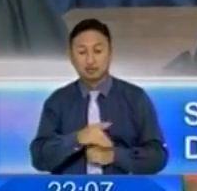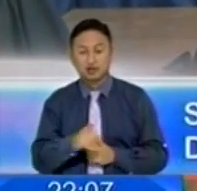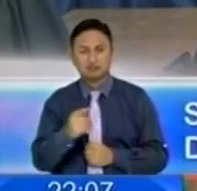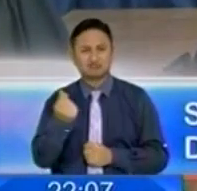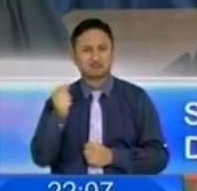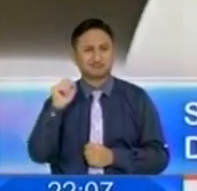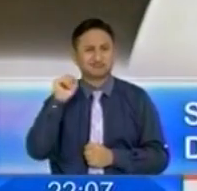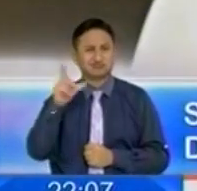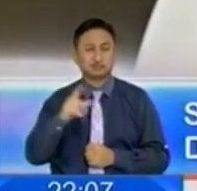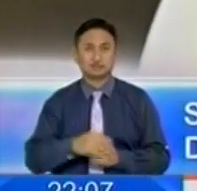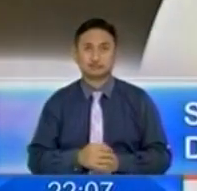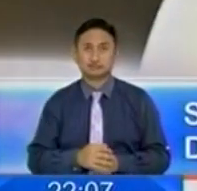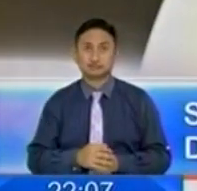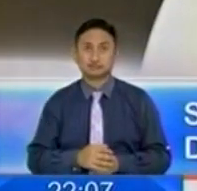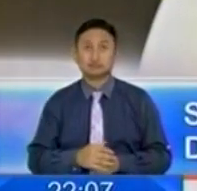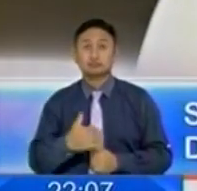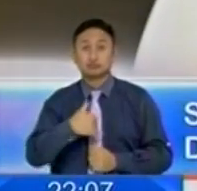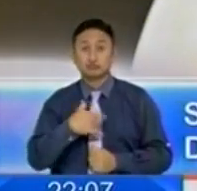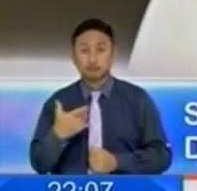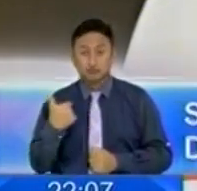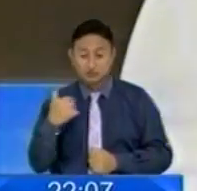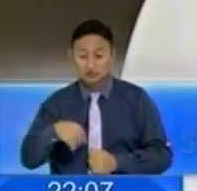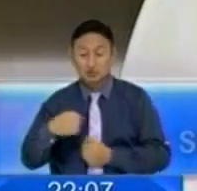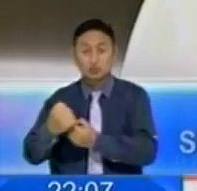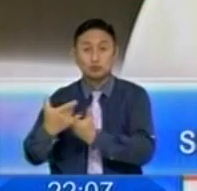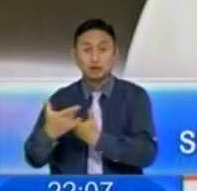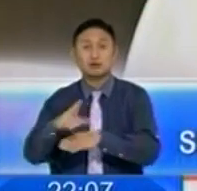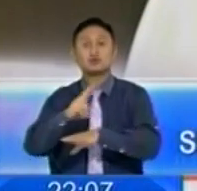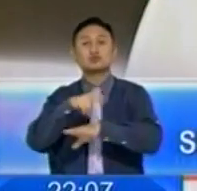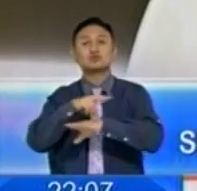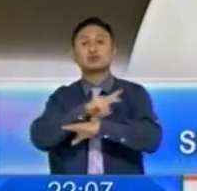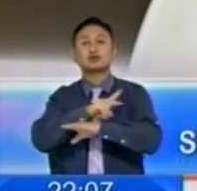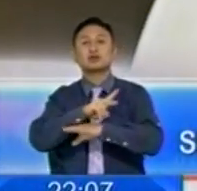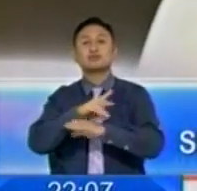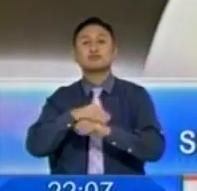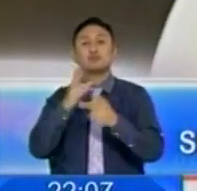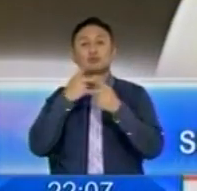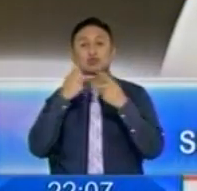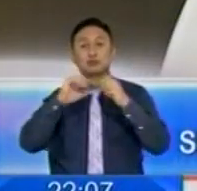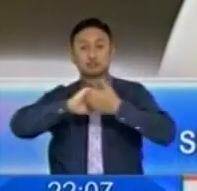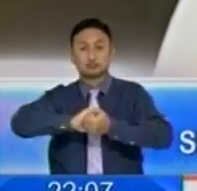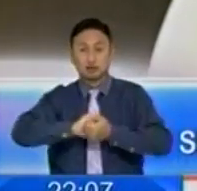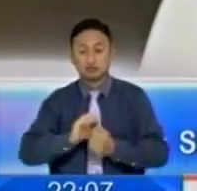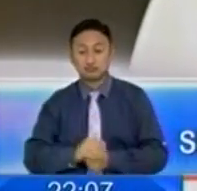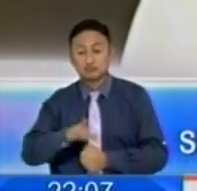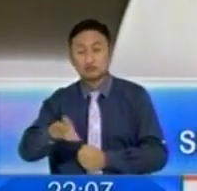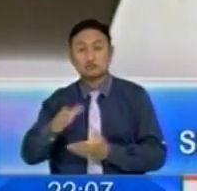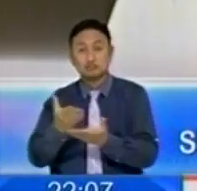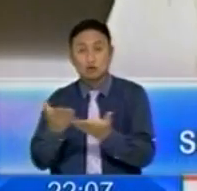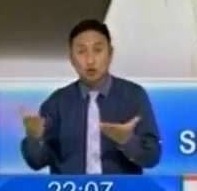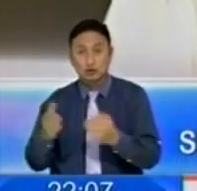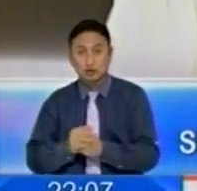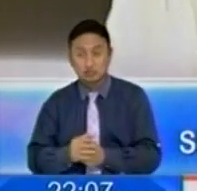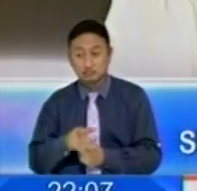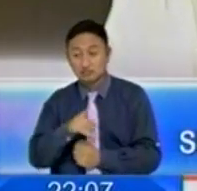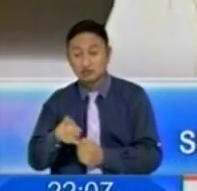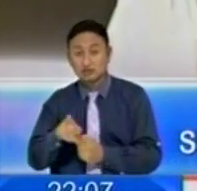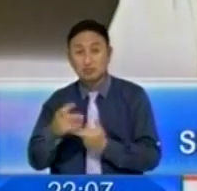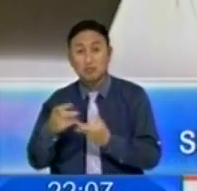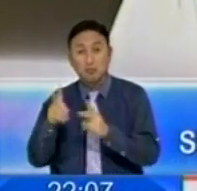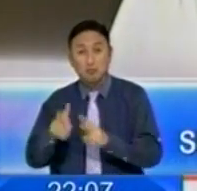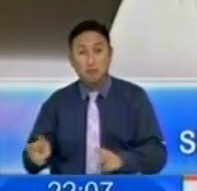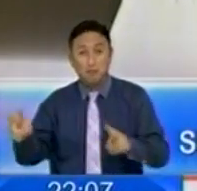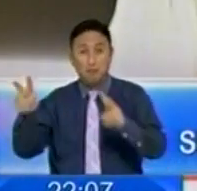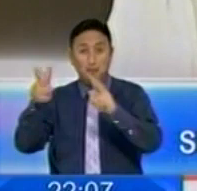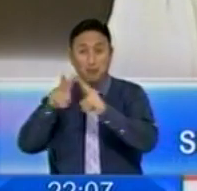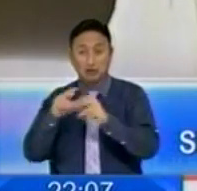sobreprecio. De la información que tenemos de la Super de Economía Popular y Solidaria, esos bienes no hubieran estado valorados